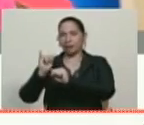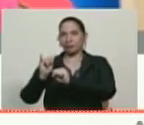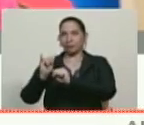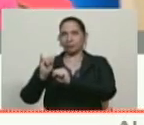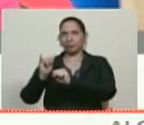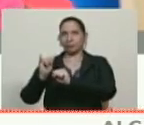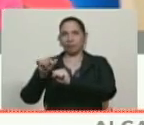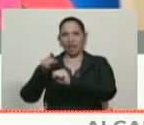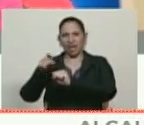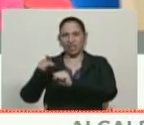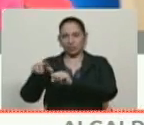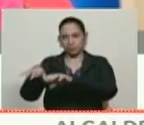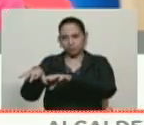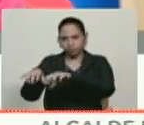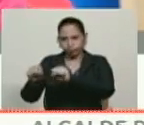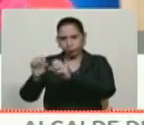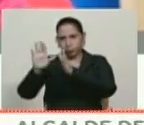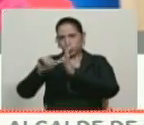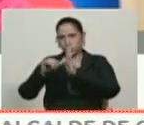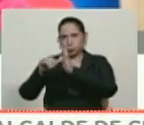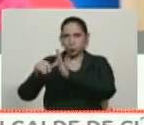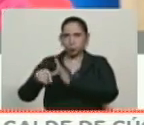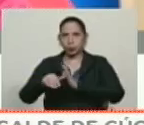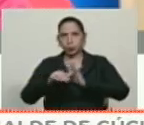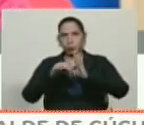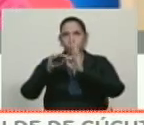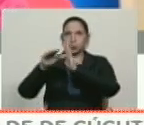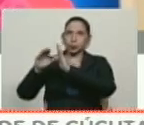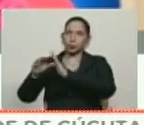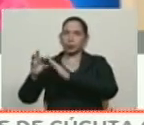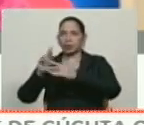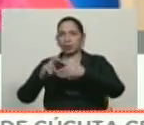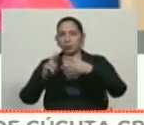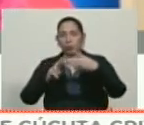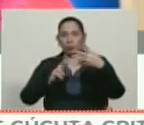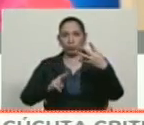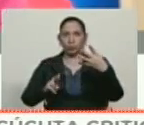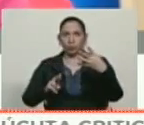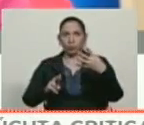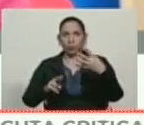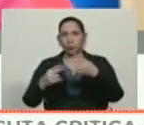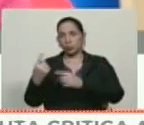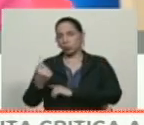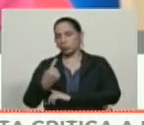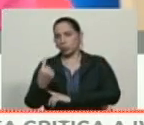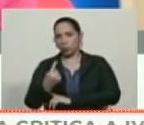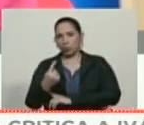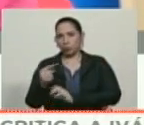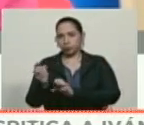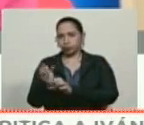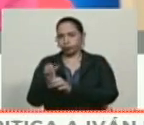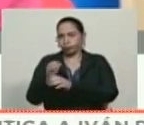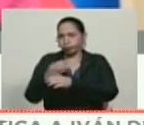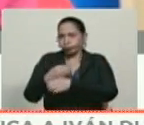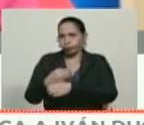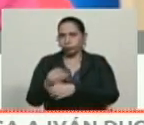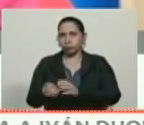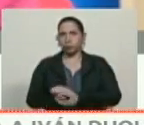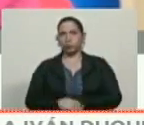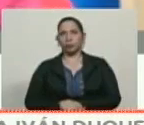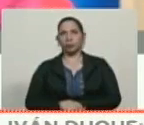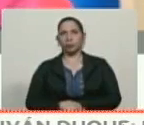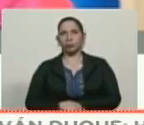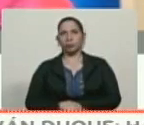Es apropiarse, es el robo de los recursos solamente con apretar una tecla. Es la